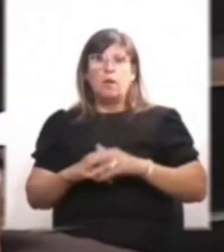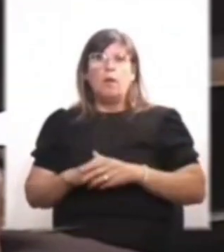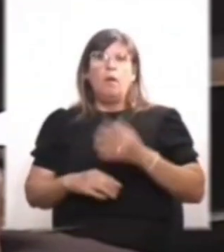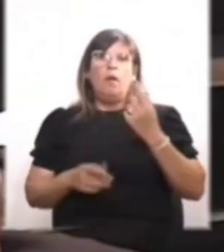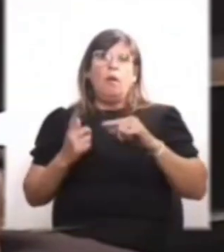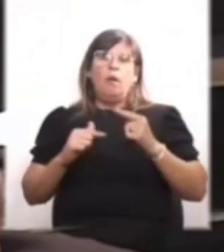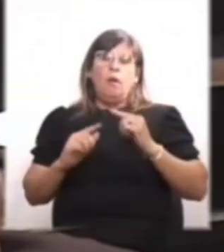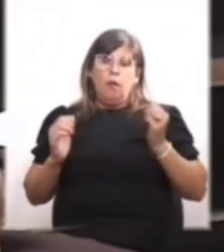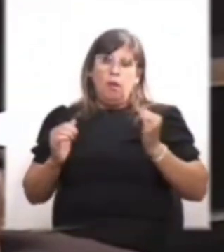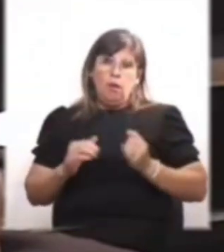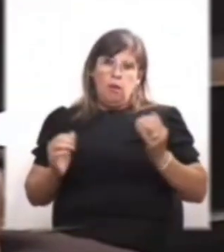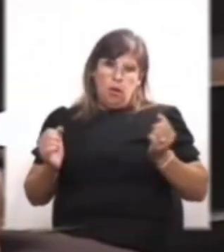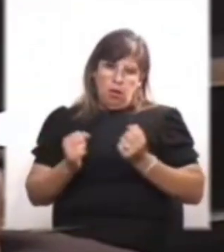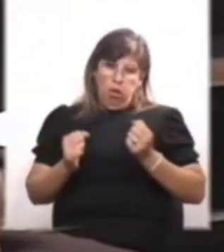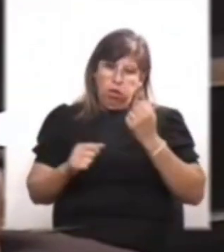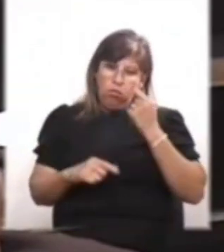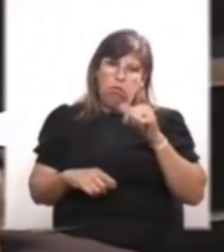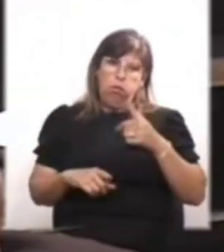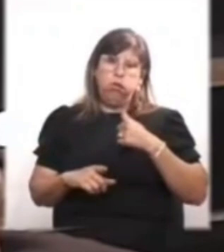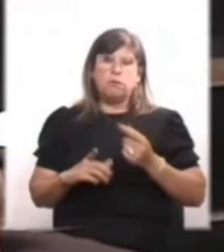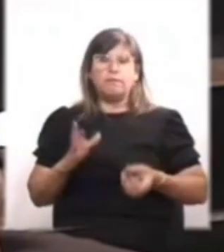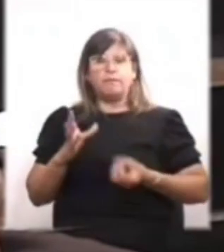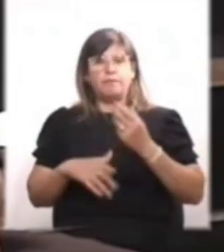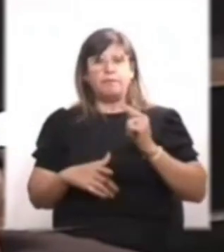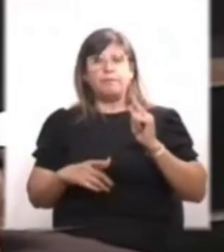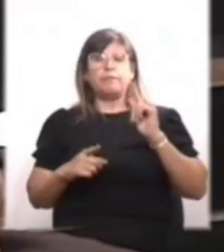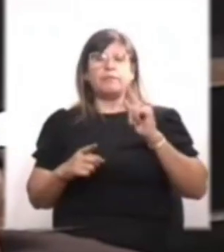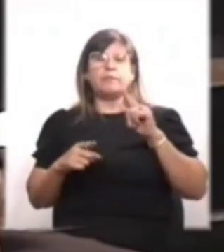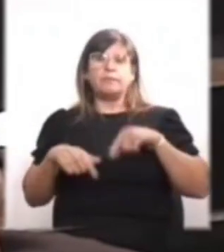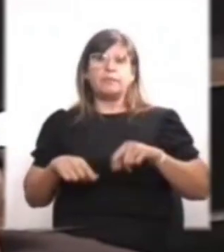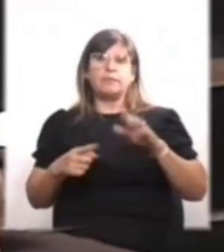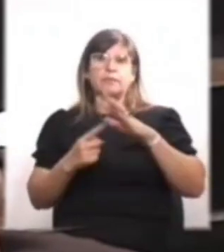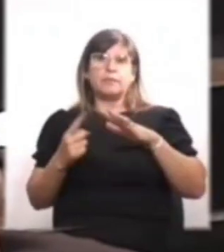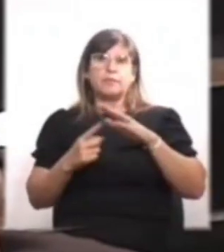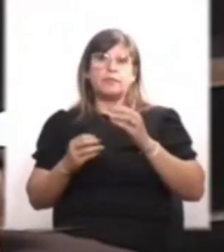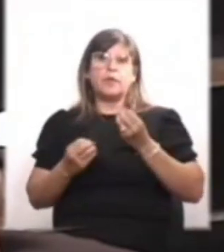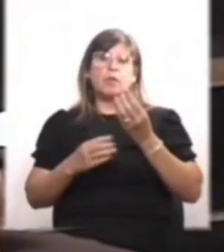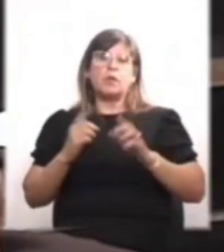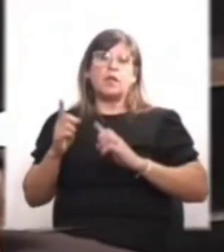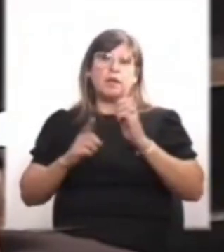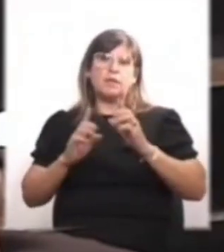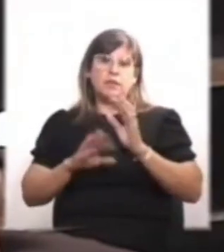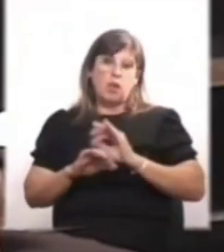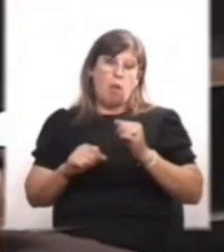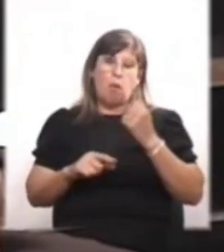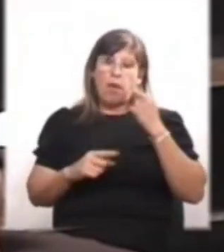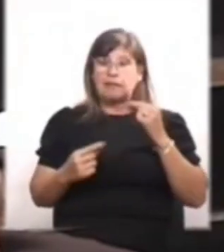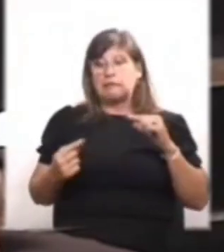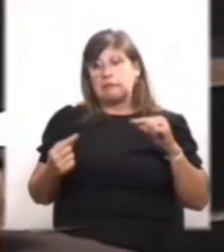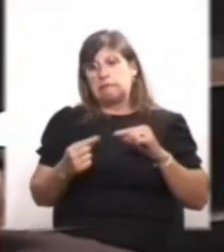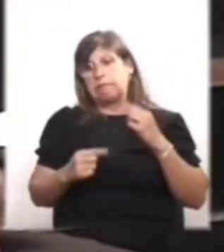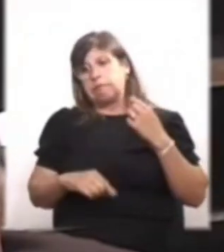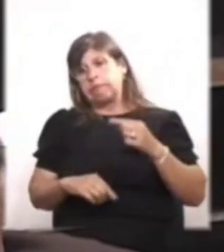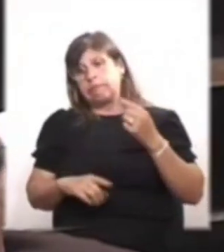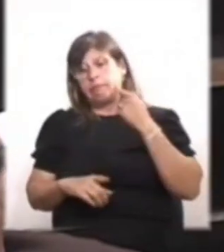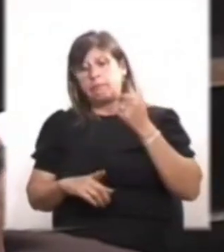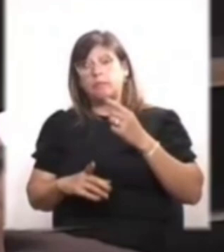pero tienen miedo que de crear un Ministerio de Ambiente fuerte, bueno, todo, porque a veces puede ser contraproducente por un término